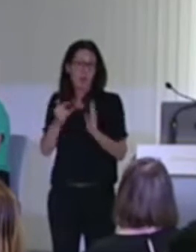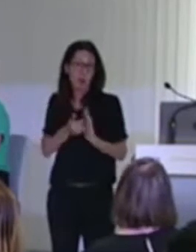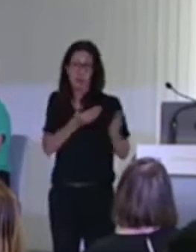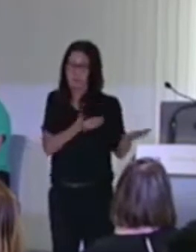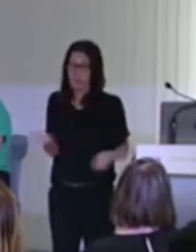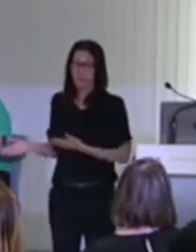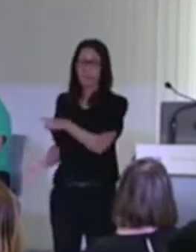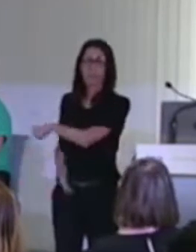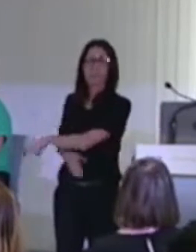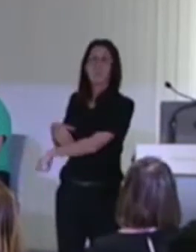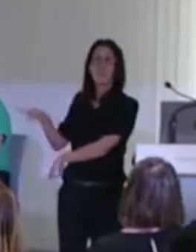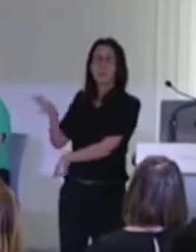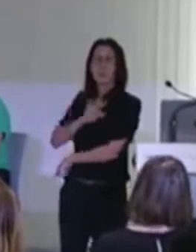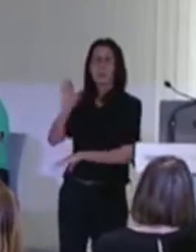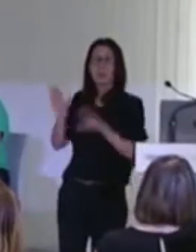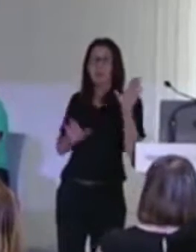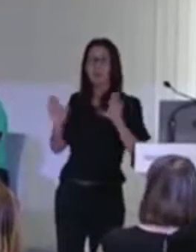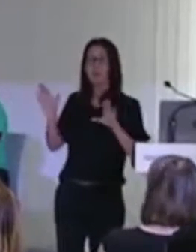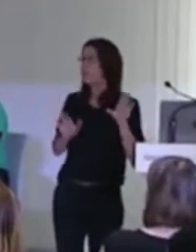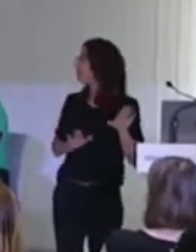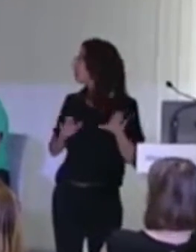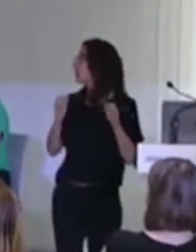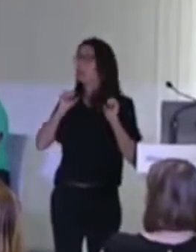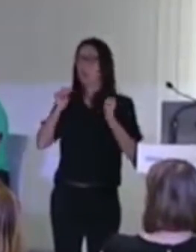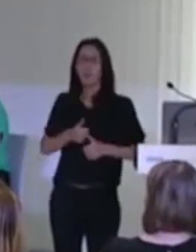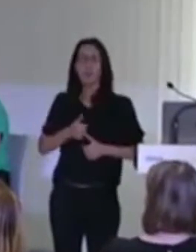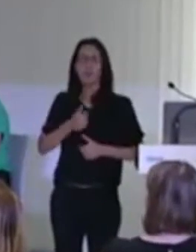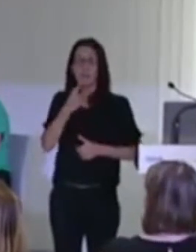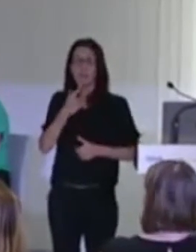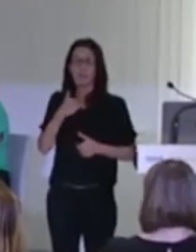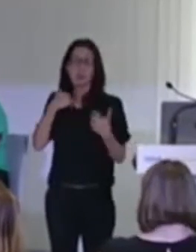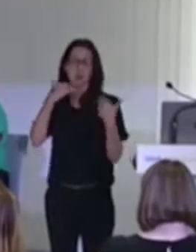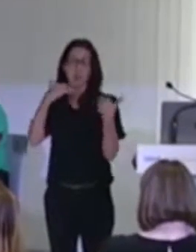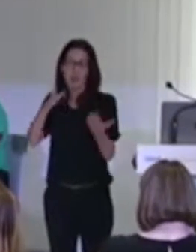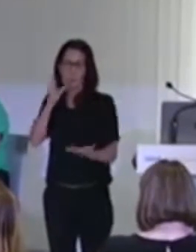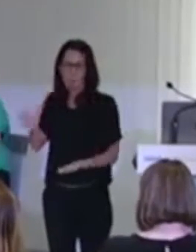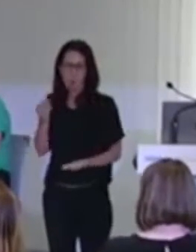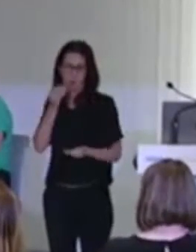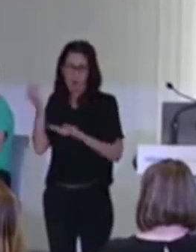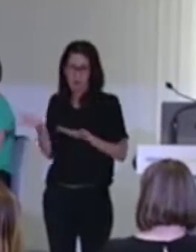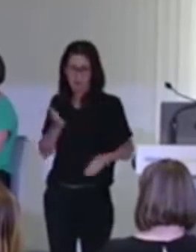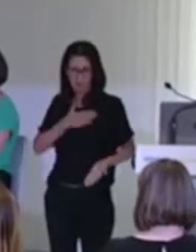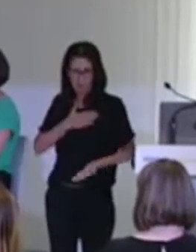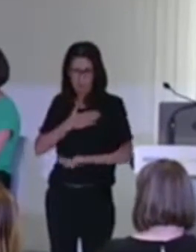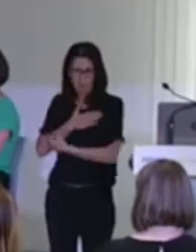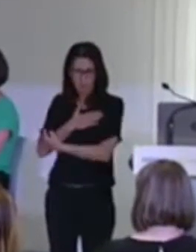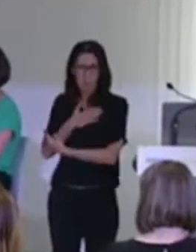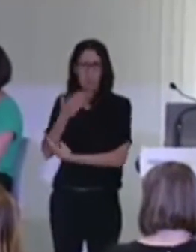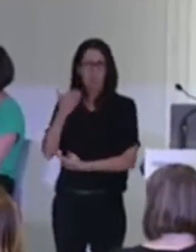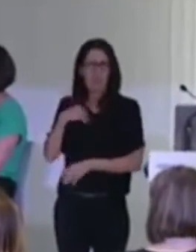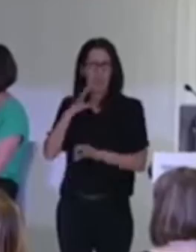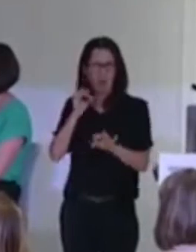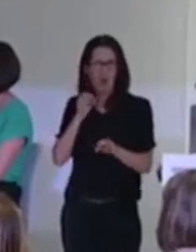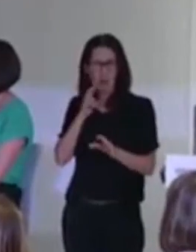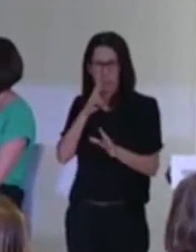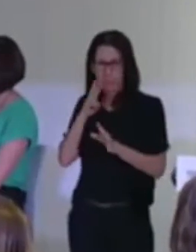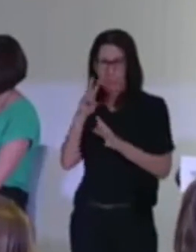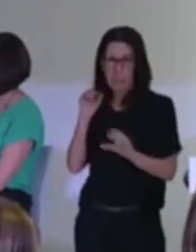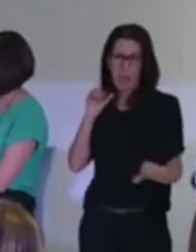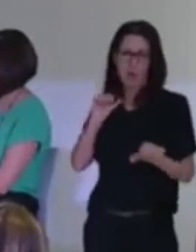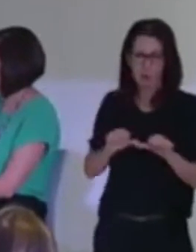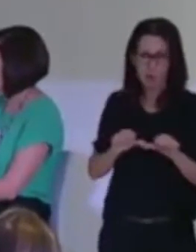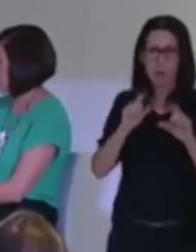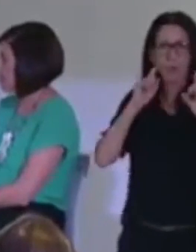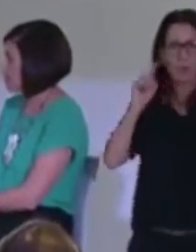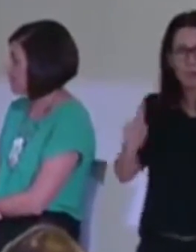dejo. Bueno, pues en primer lugar, muchas gracias, Yolanda, por haberme invitado. Llevamos ya como 7 años